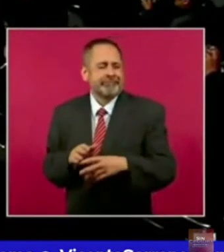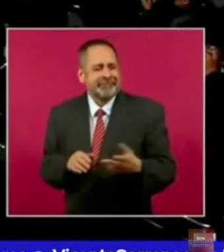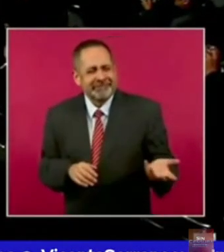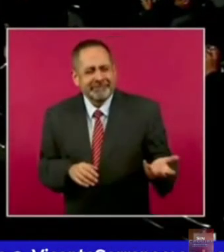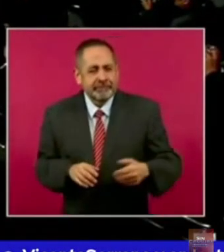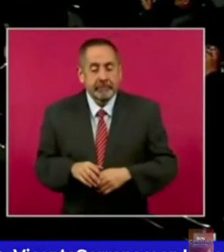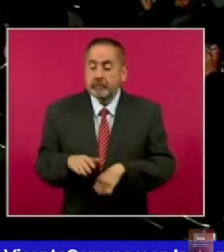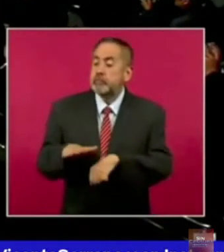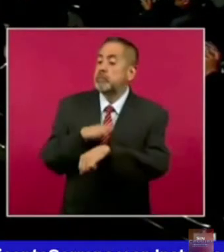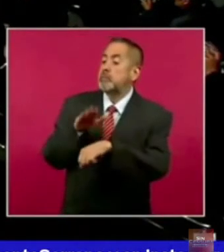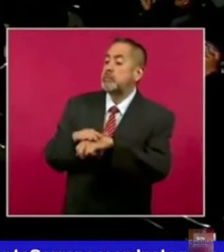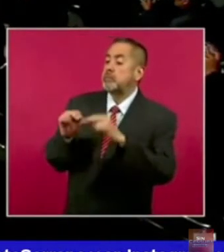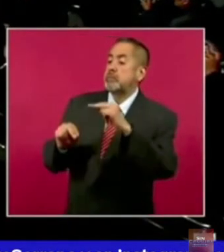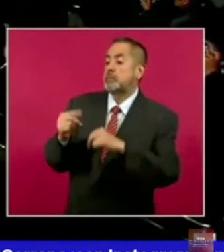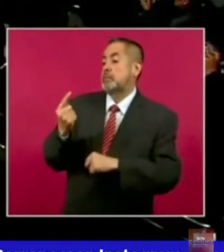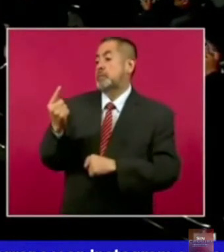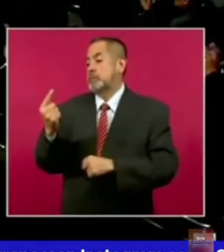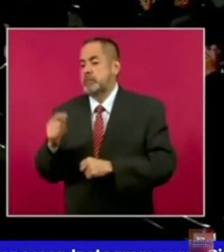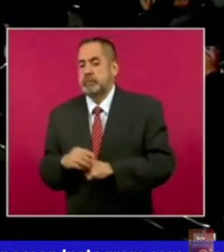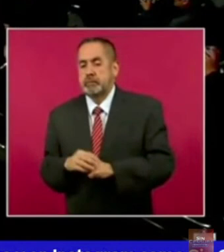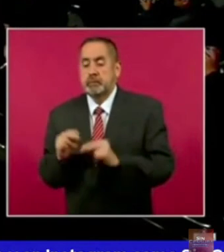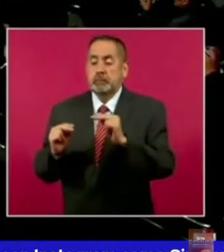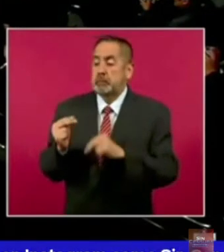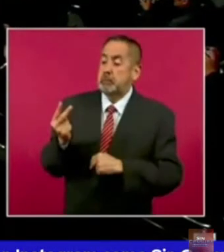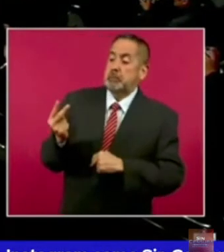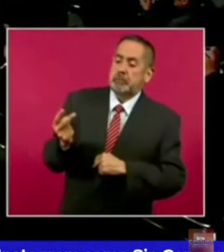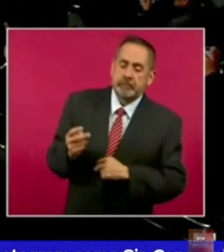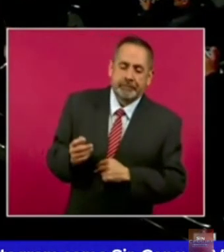nivel 1, nivel 2,